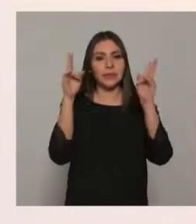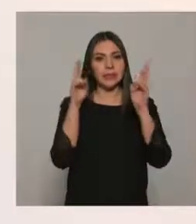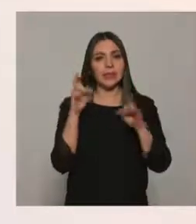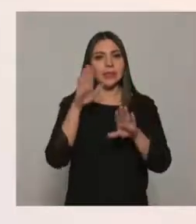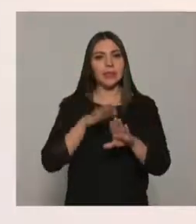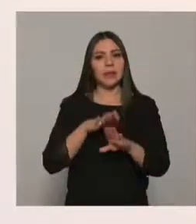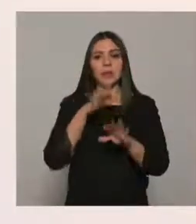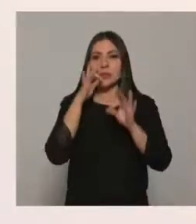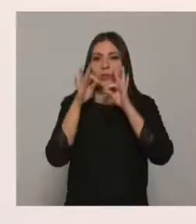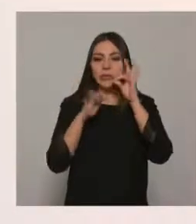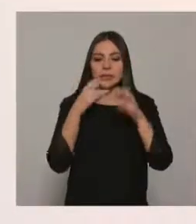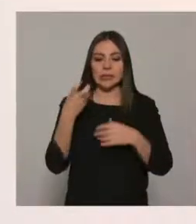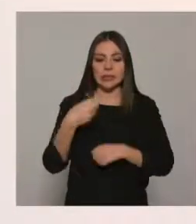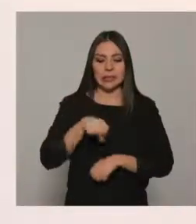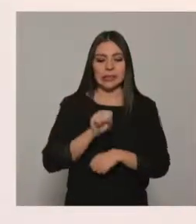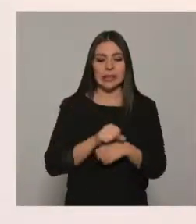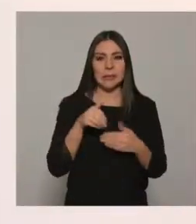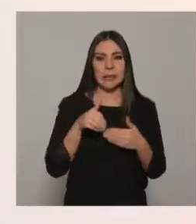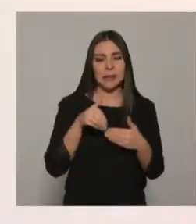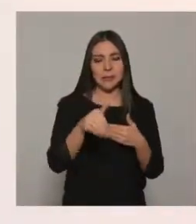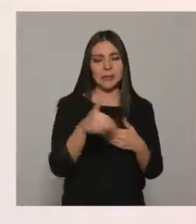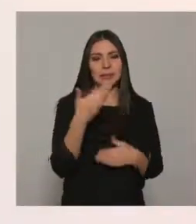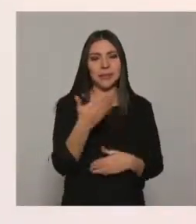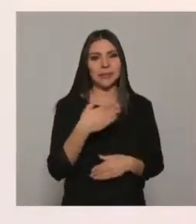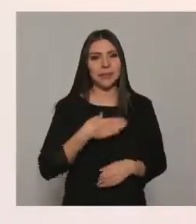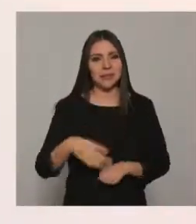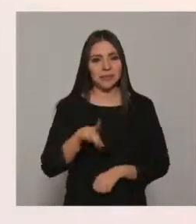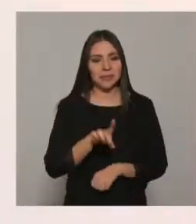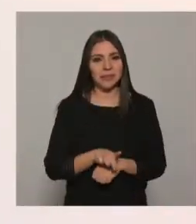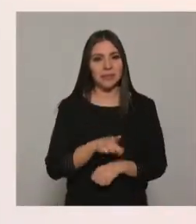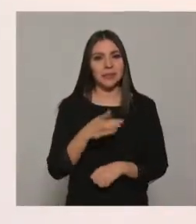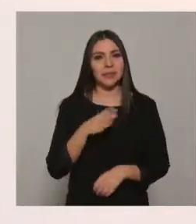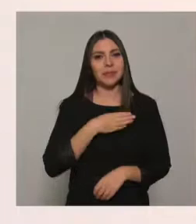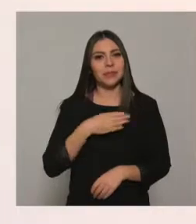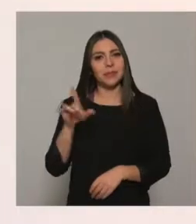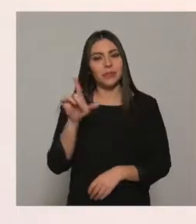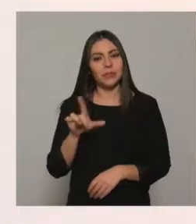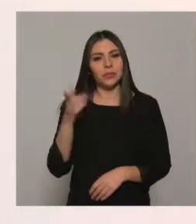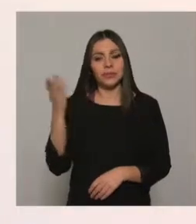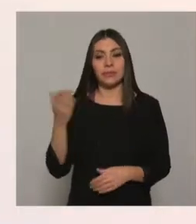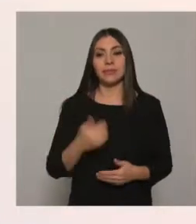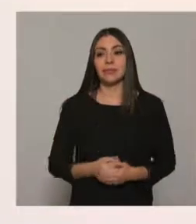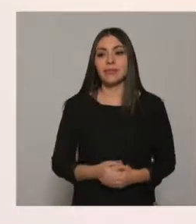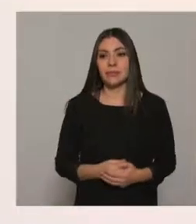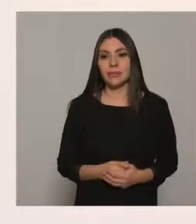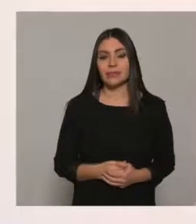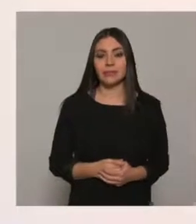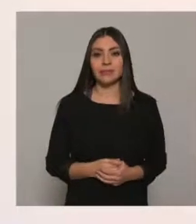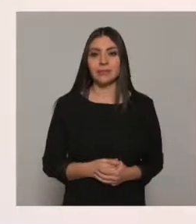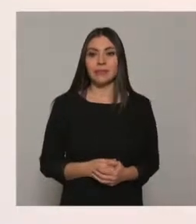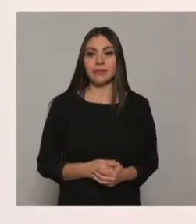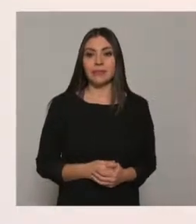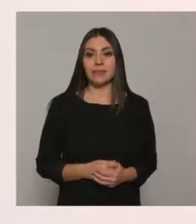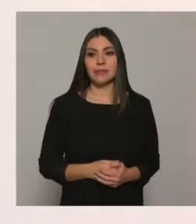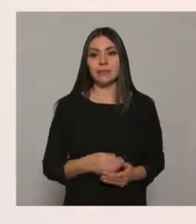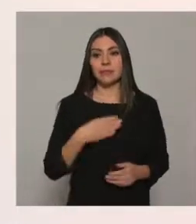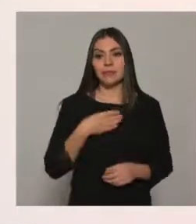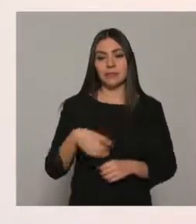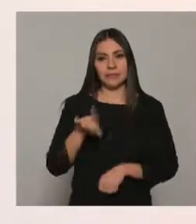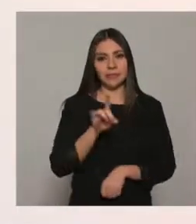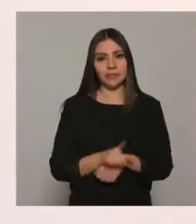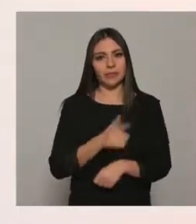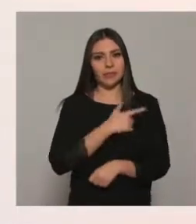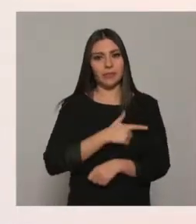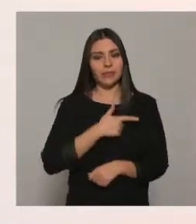serán la noticia de la semana. Adelante, Alberto, muy buenos días, buen lunes. Buenos días para ti, Mariana, con gusto de saludarte a ti y